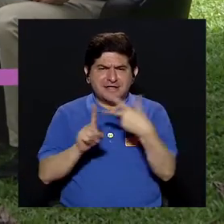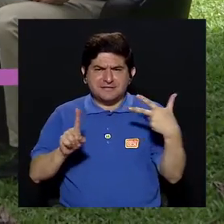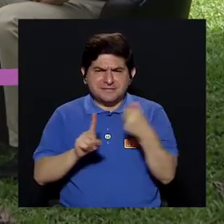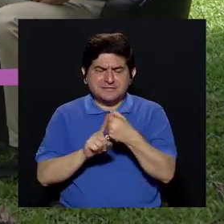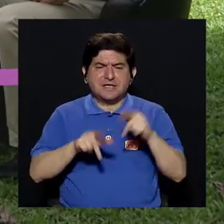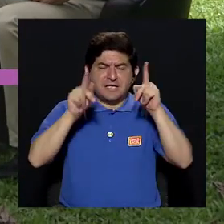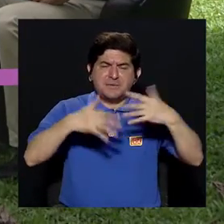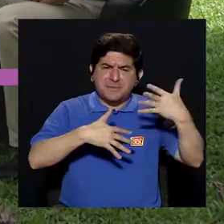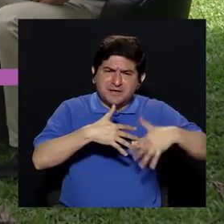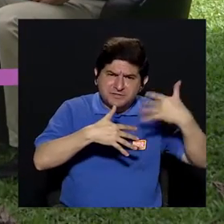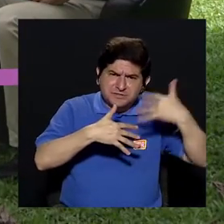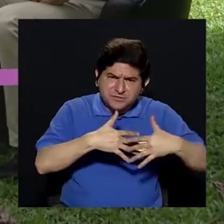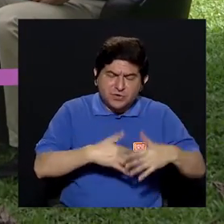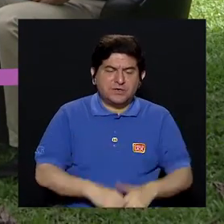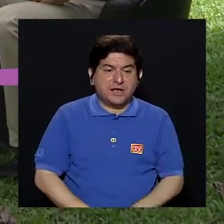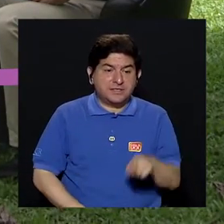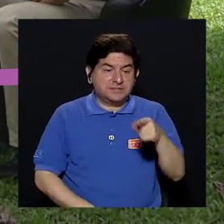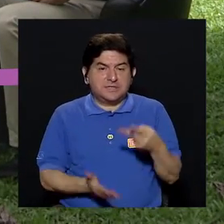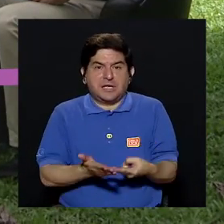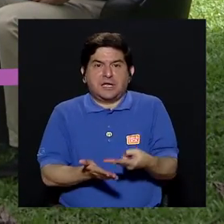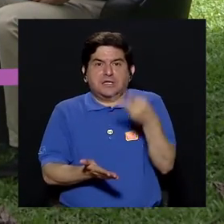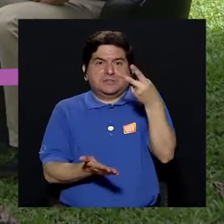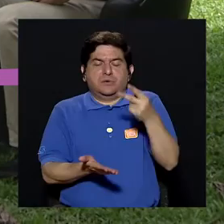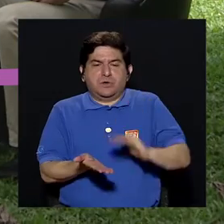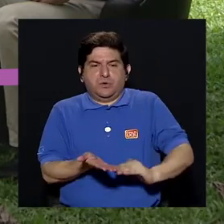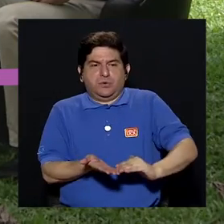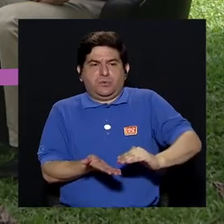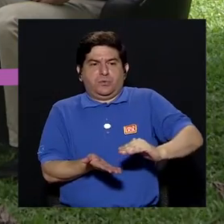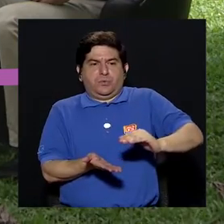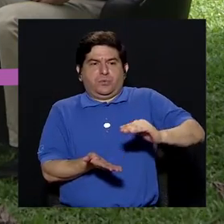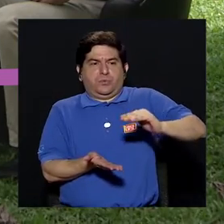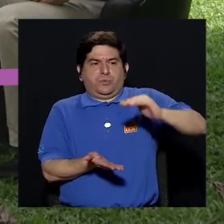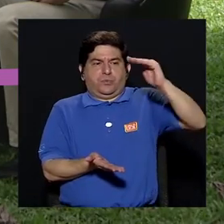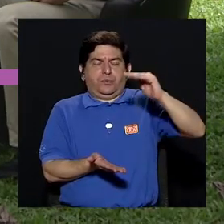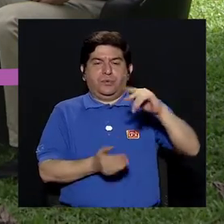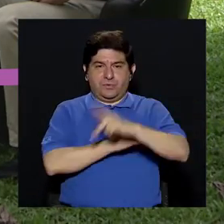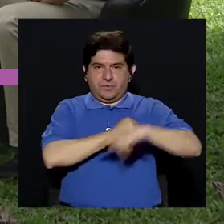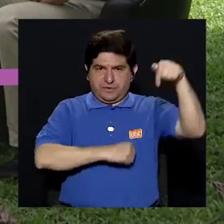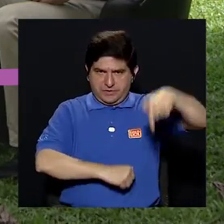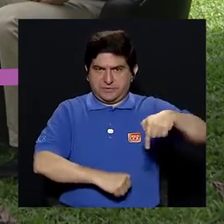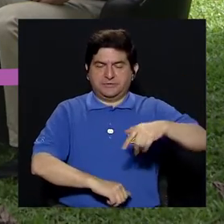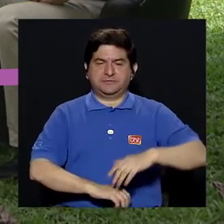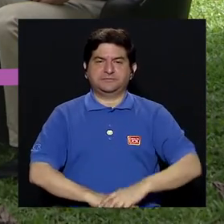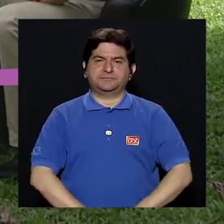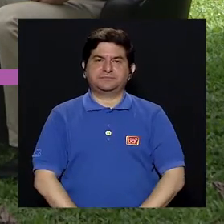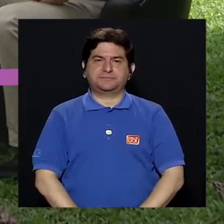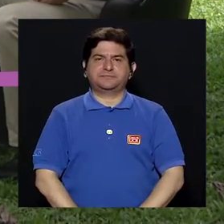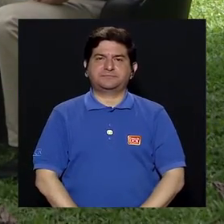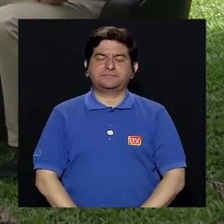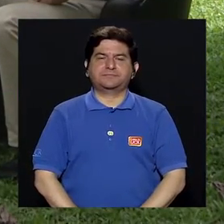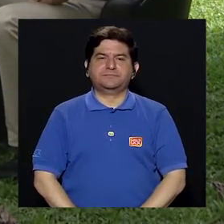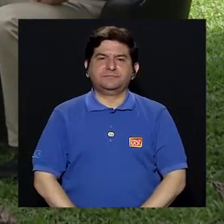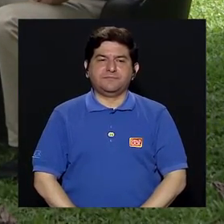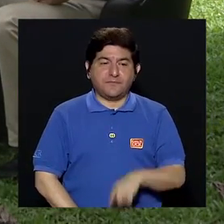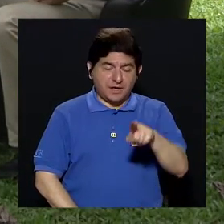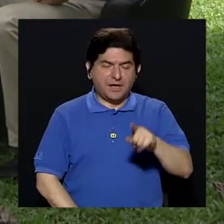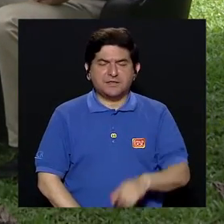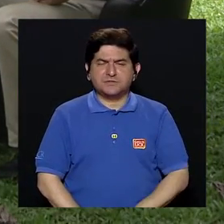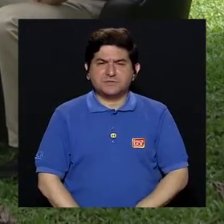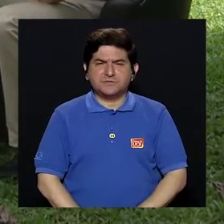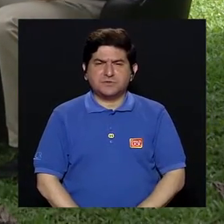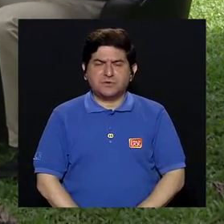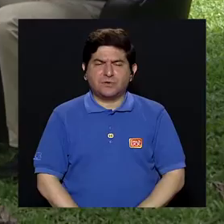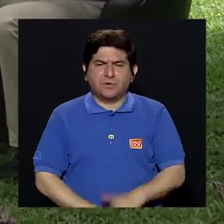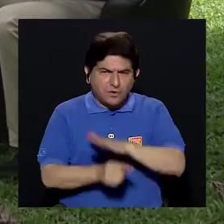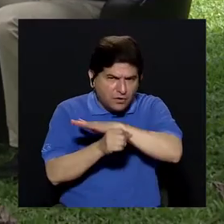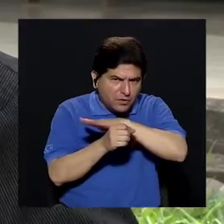cantidad de heridos que tenemos, representa un monto sumamente alto para nuestro país. Y eso además cubre, por